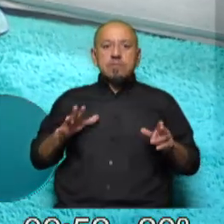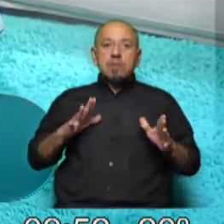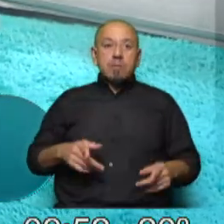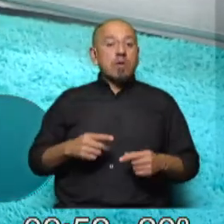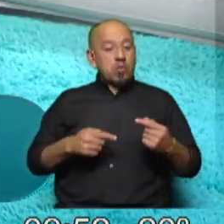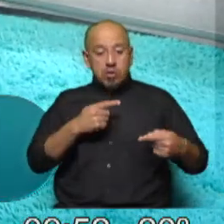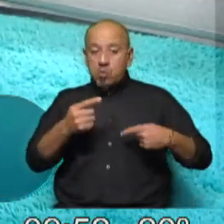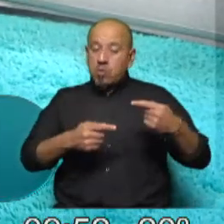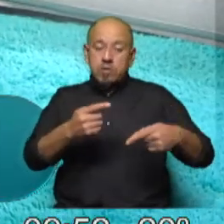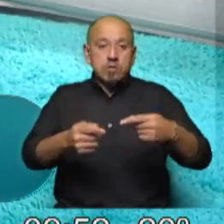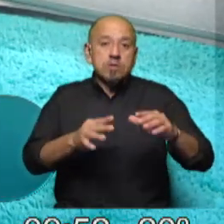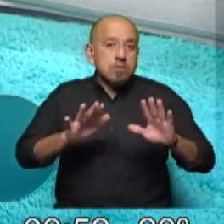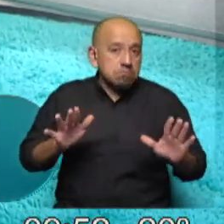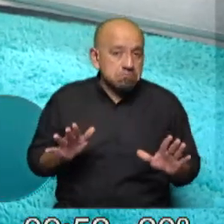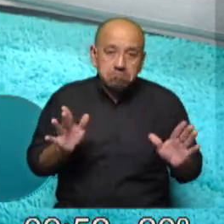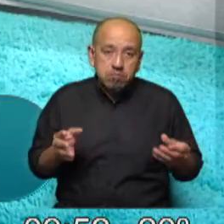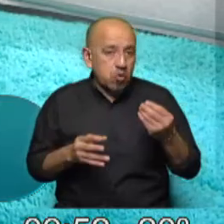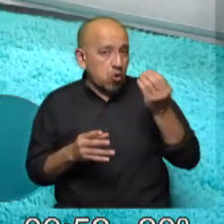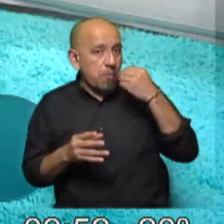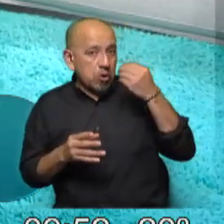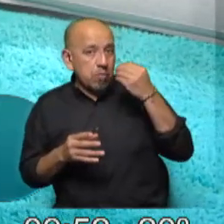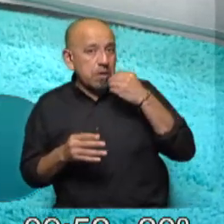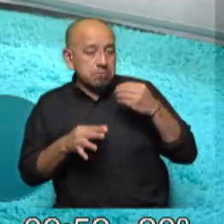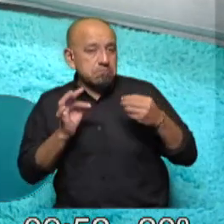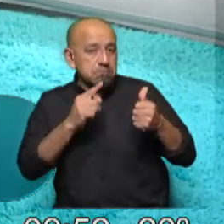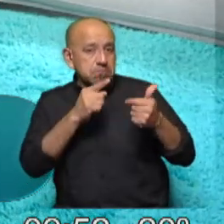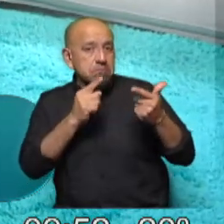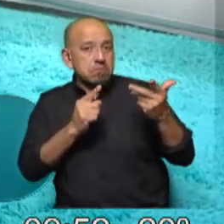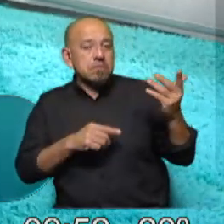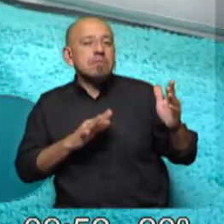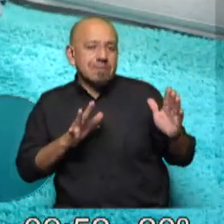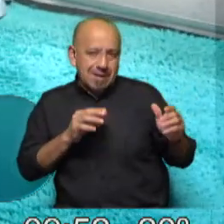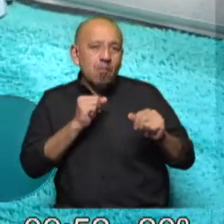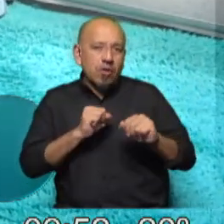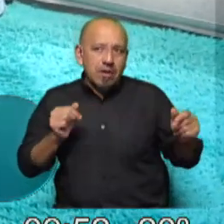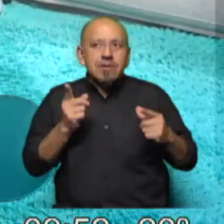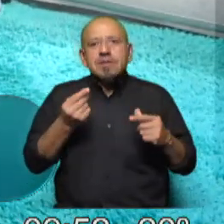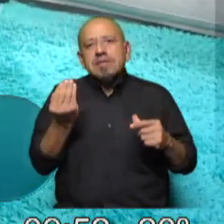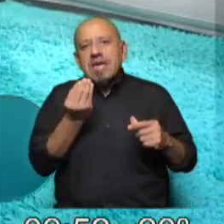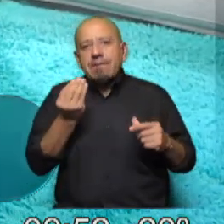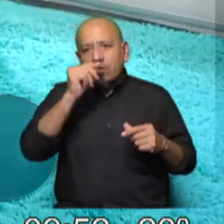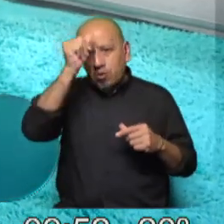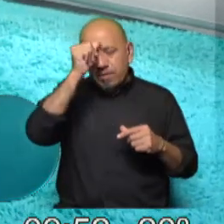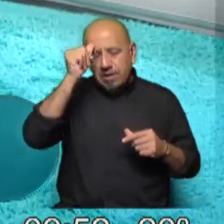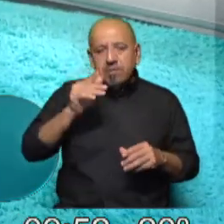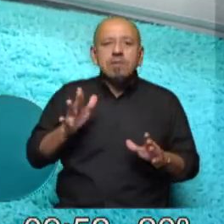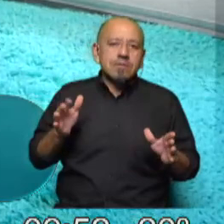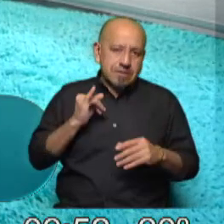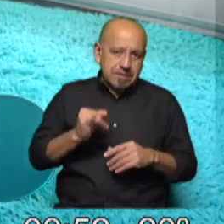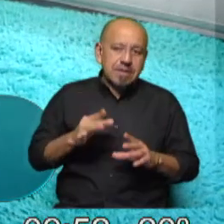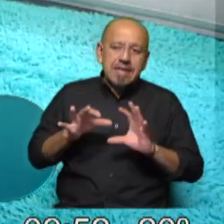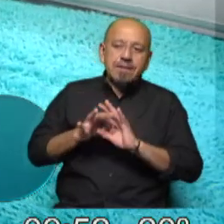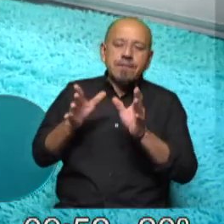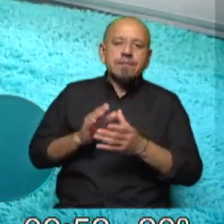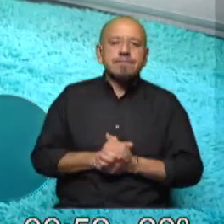vida normal, más allá de que vos tengas una dieta. Ah, bueno. Claro, y puedas tener un permitido. El fin de semana podés tener un permitido, ¿viste? Sí. Y